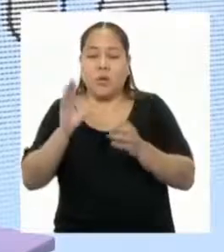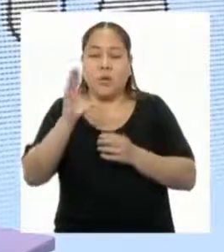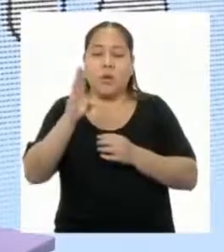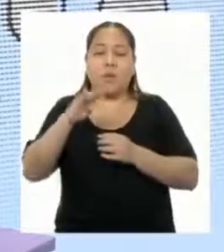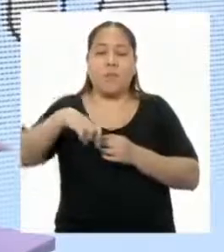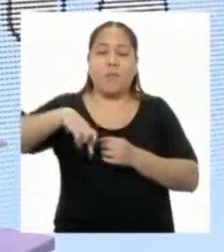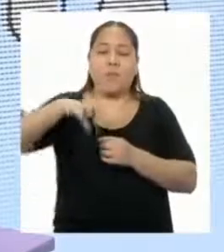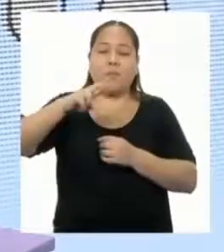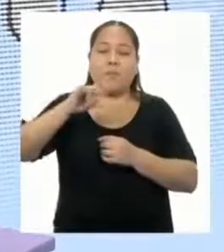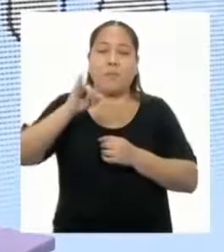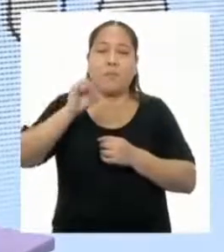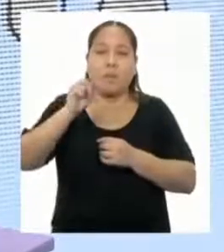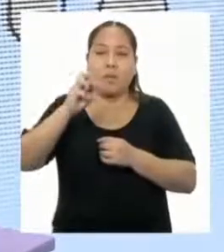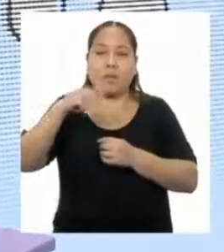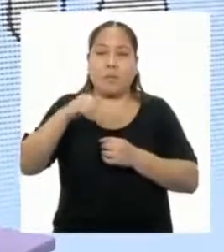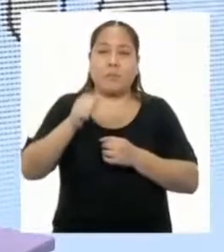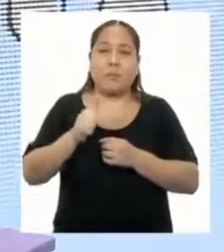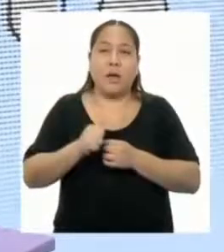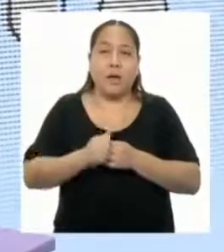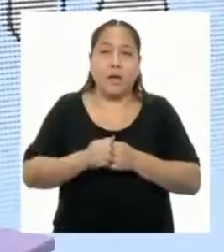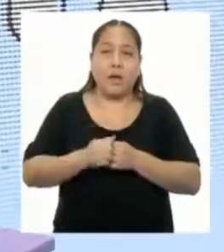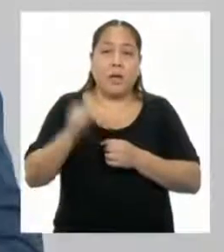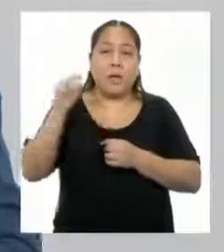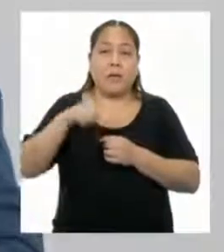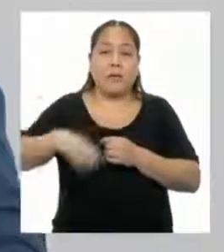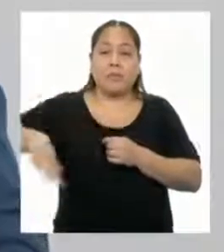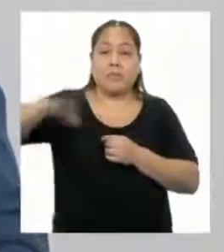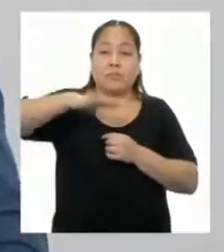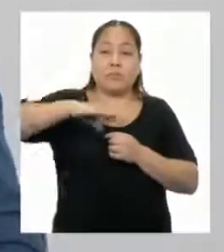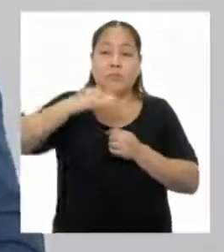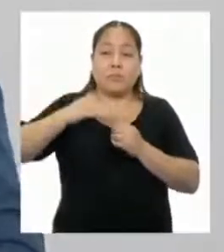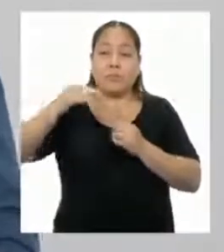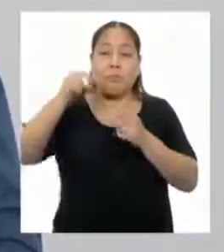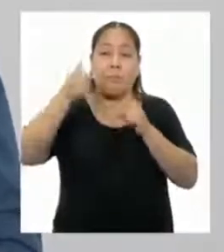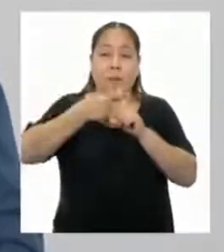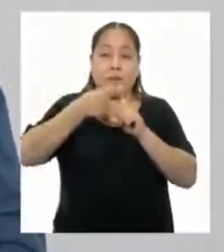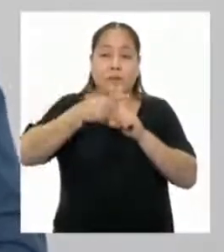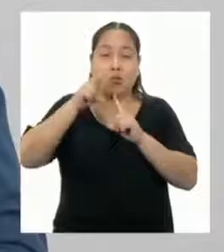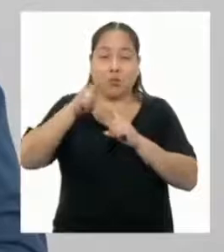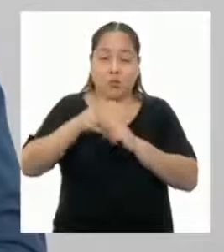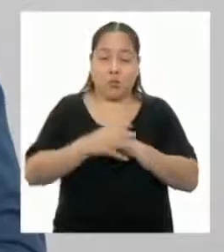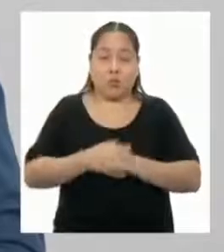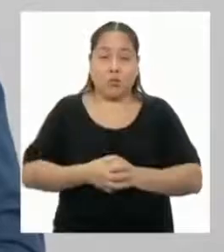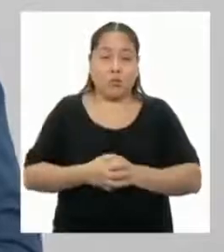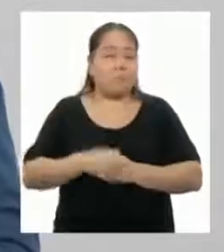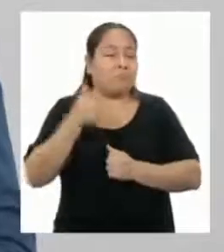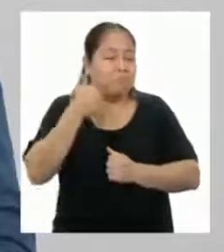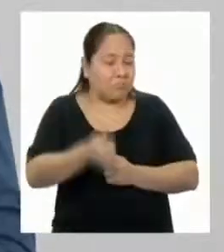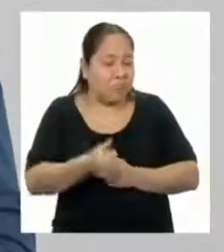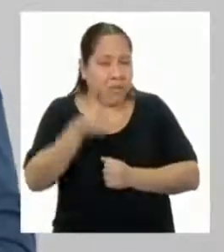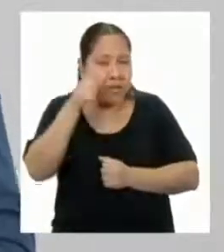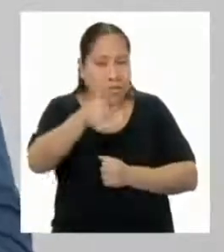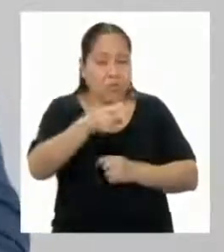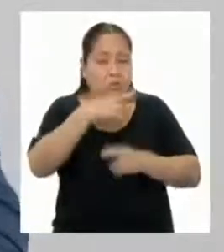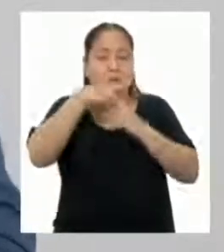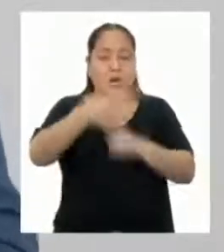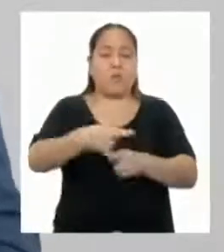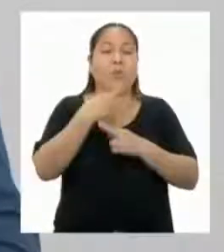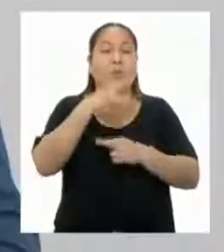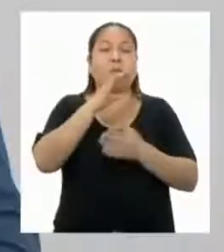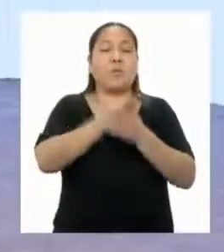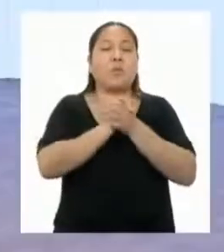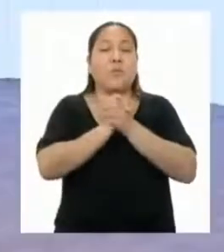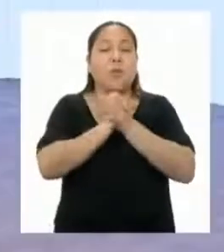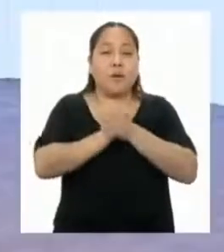cantidad de lados del polígono de las bases más 2. Exacto. ¿Viste? Tú misma has respondido a tu